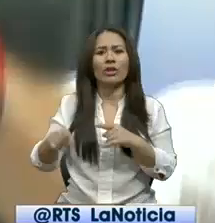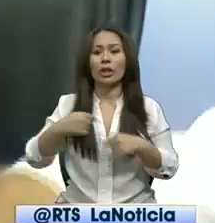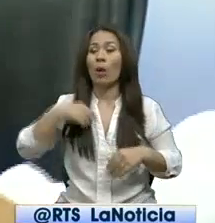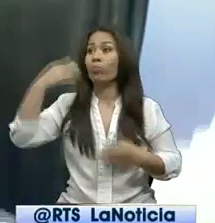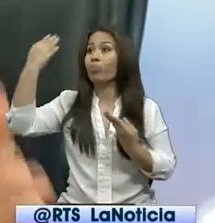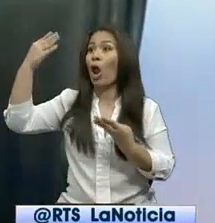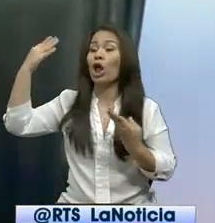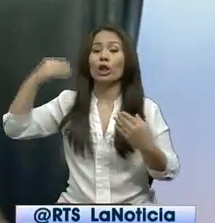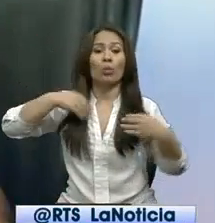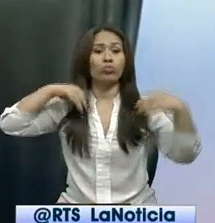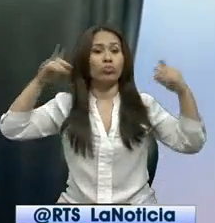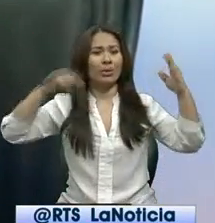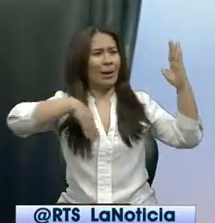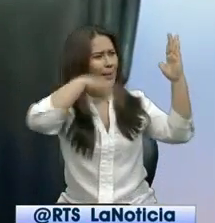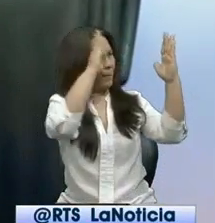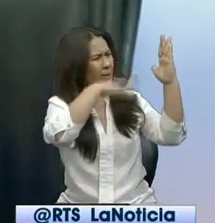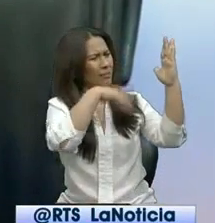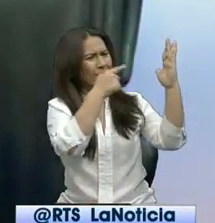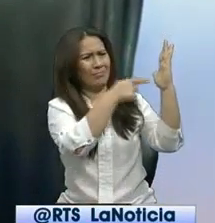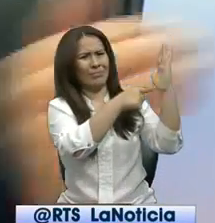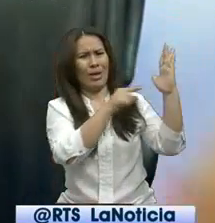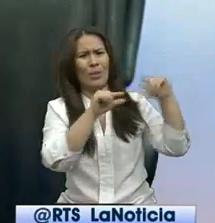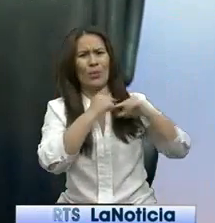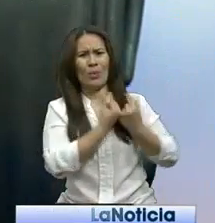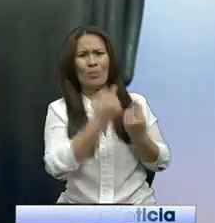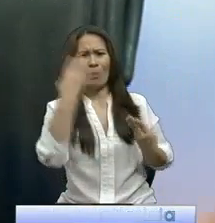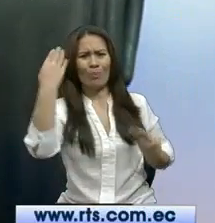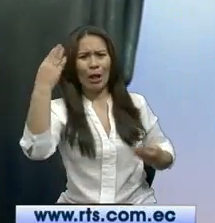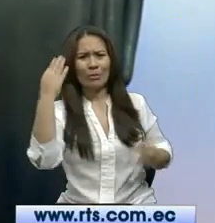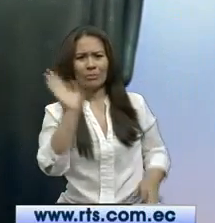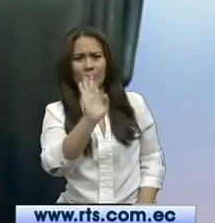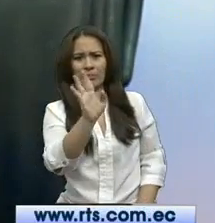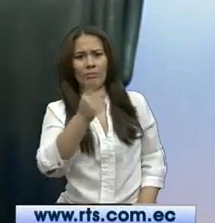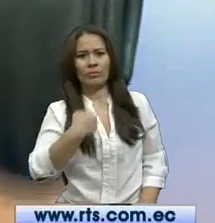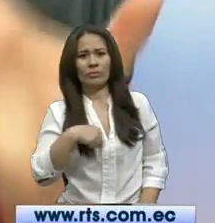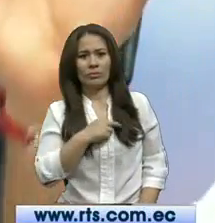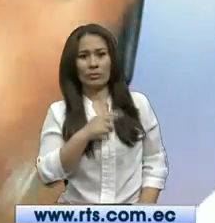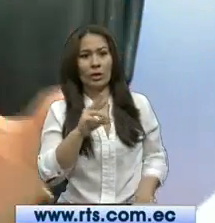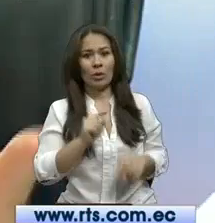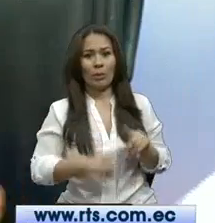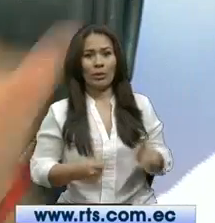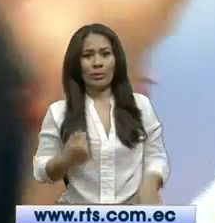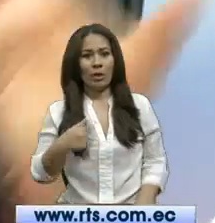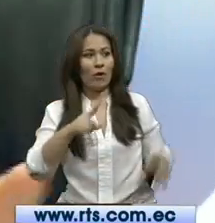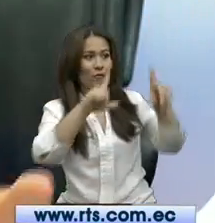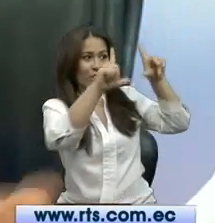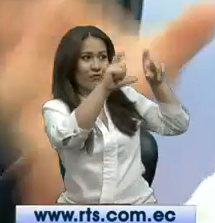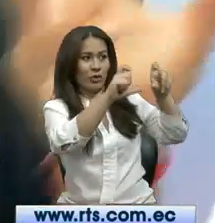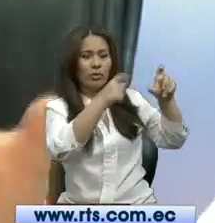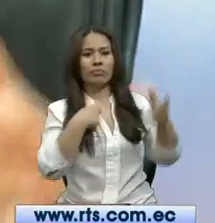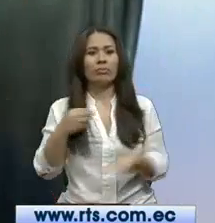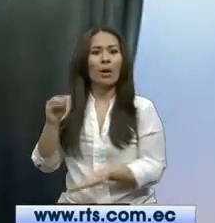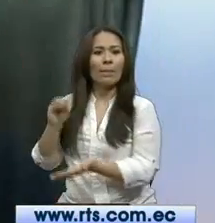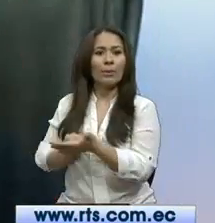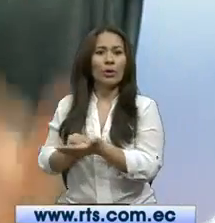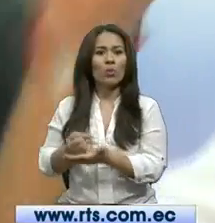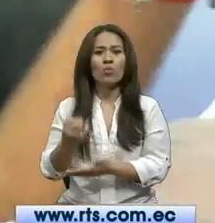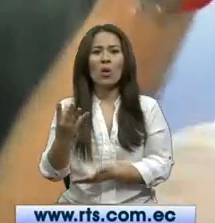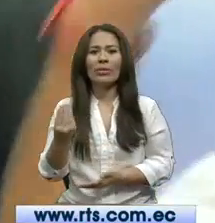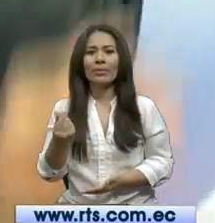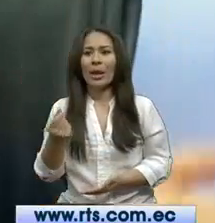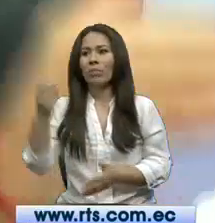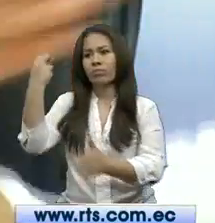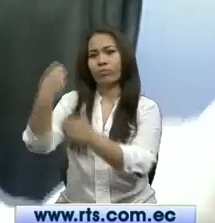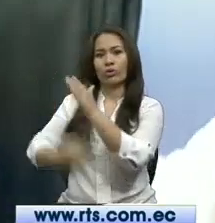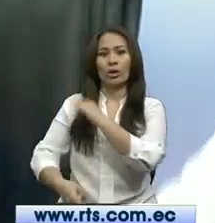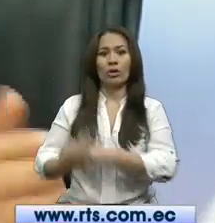vemos un mural pintado por una organización política, el Consejo lo único que puede hacer es fotografiar, registrar y cuantificar el valor.